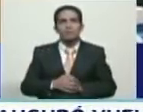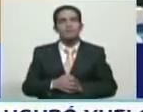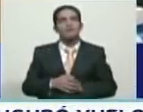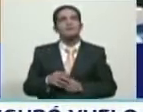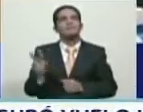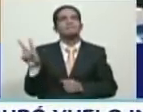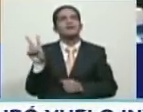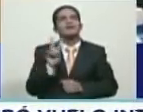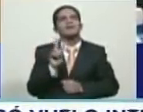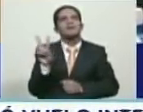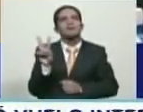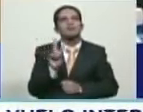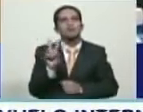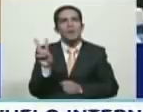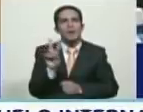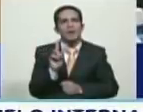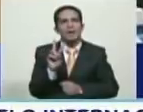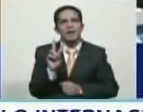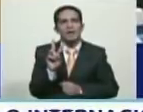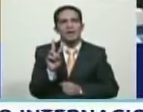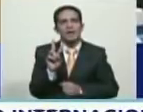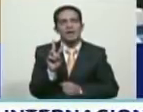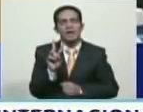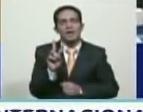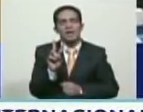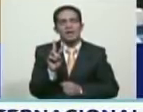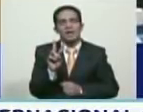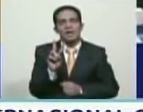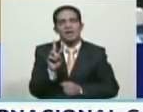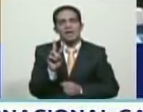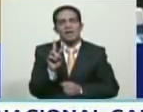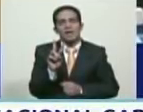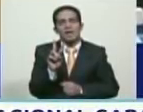Venezuela was porque not, Venezuela not a threat to anybody.